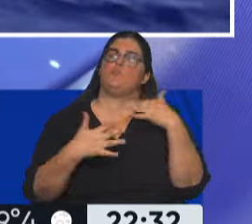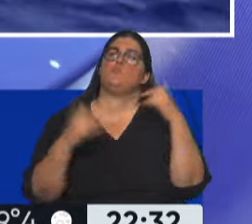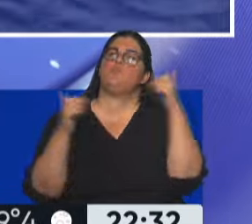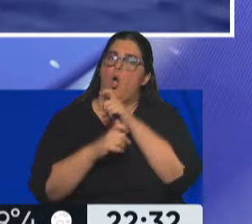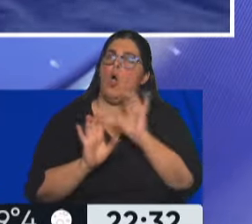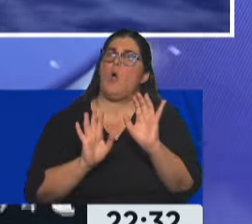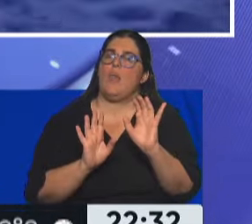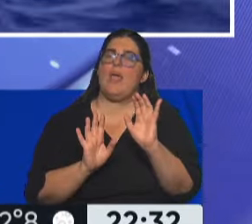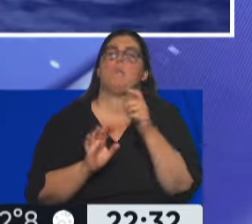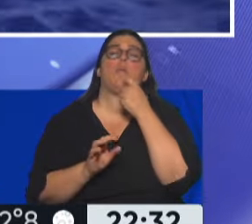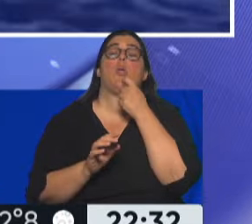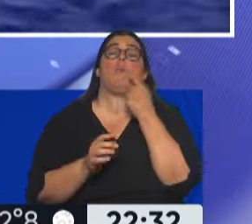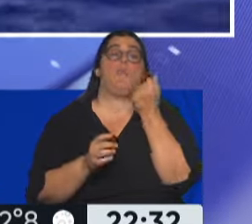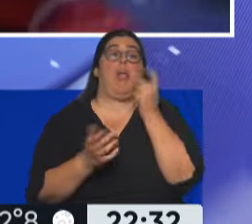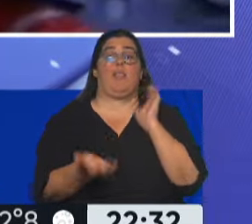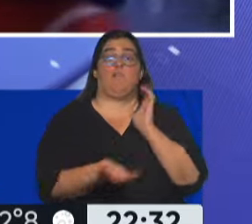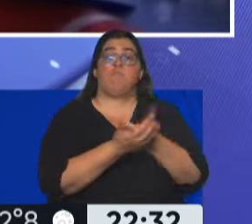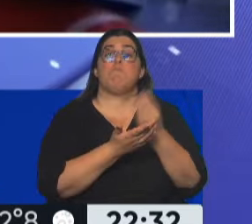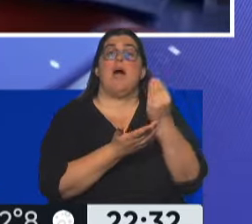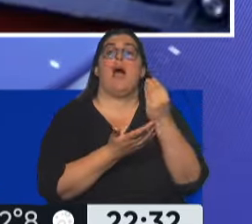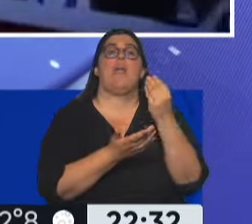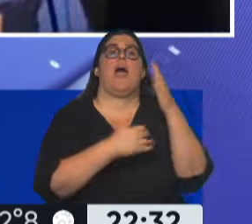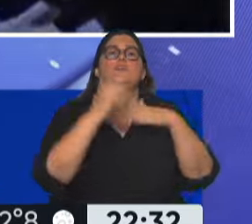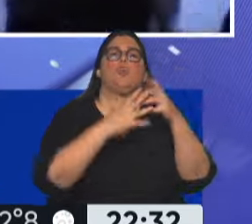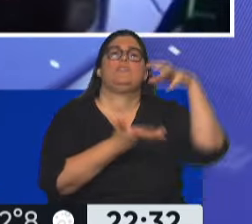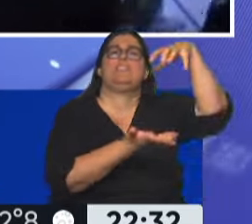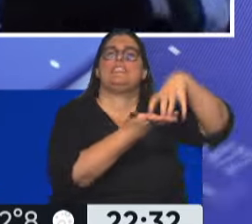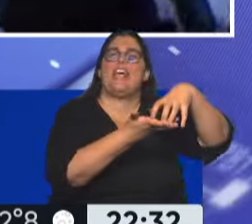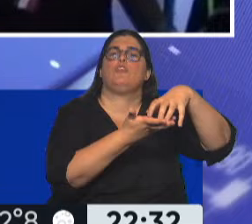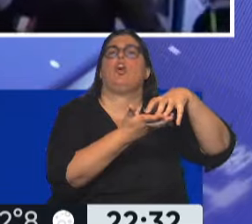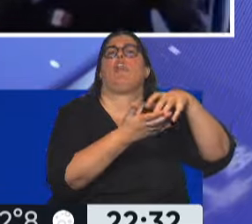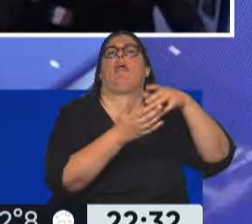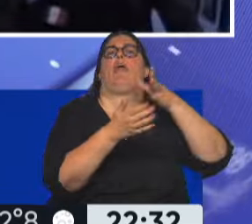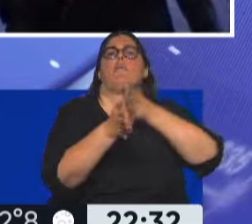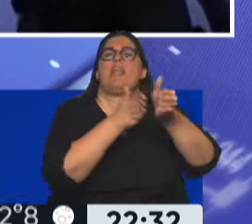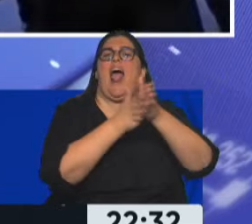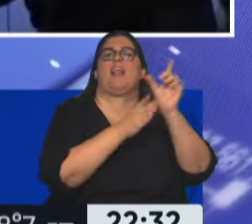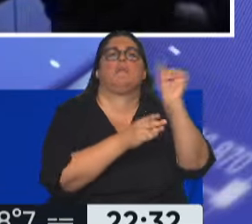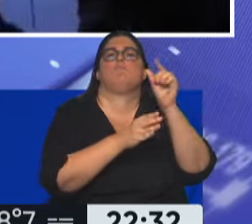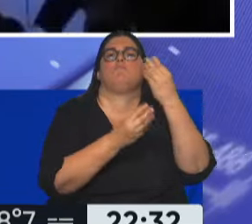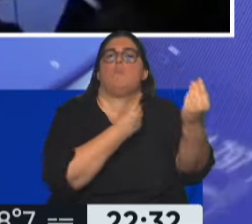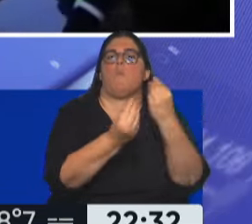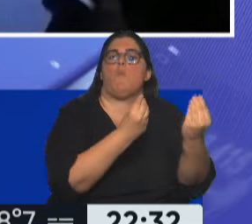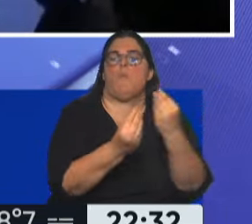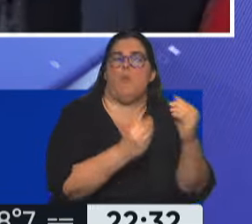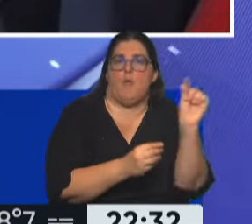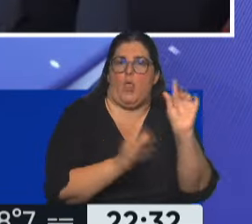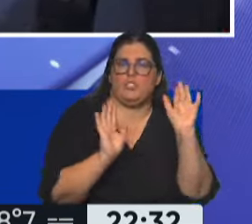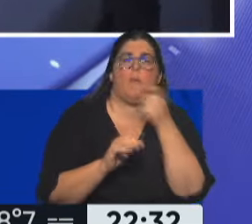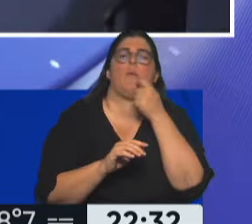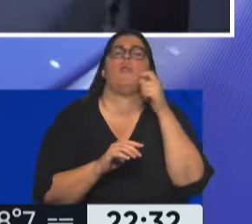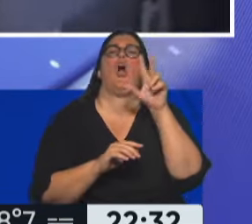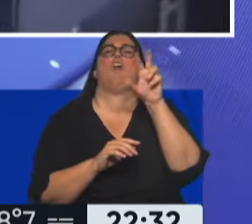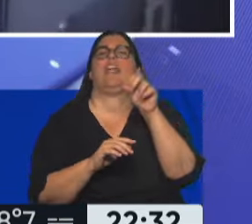plata para centros de restricción temporal para que, como decía el informe, aguarden un plazo de 30 días para ver si